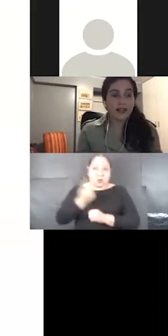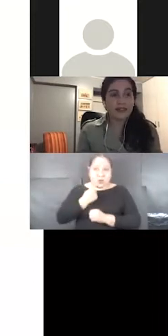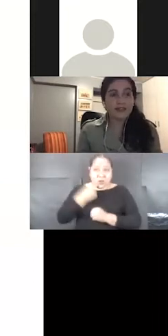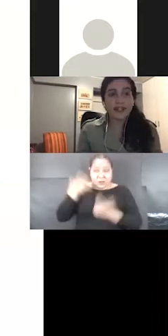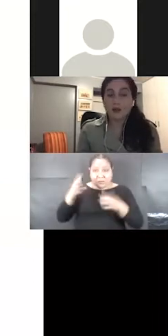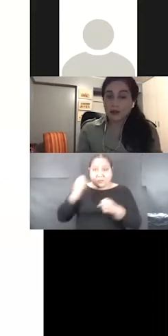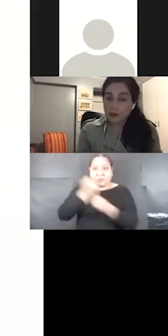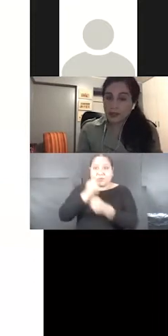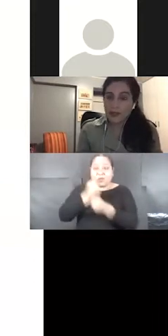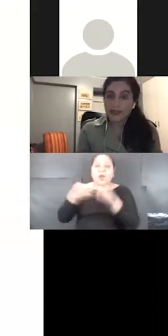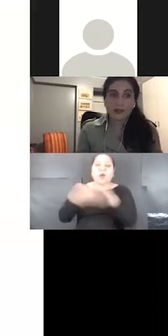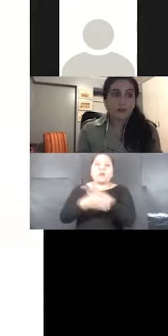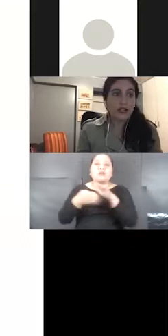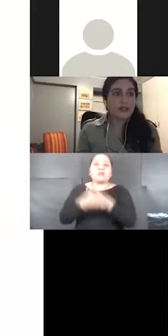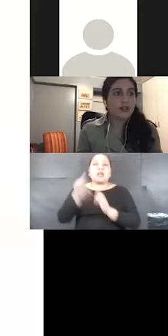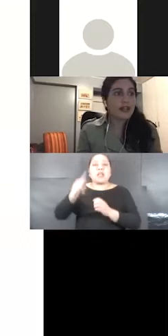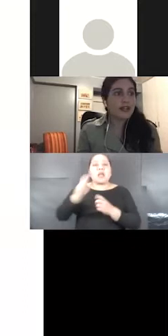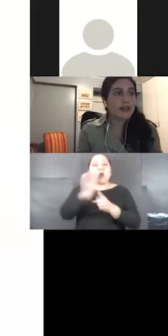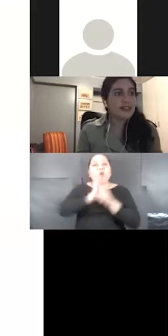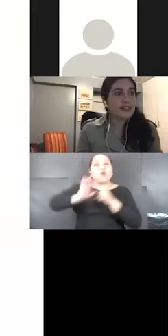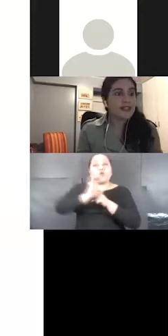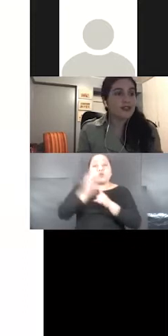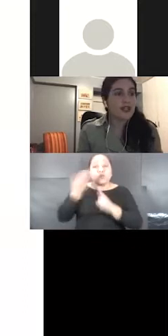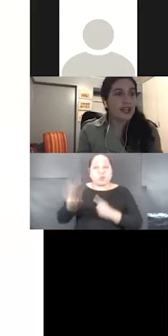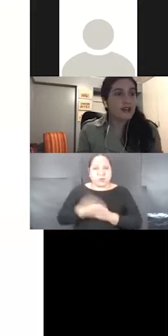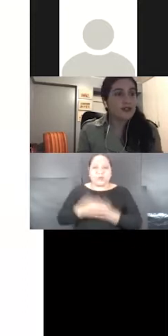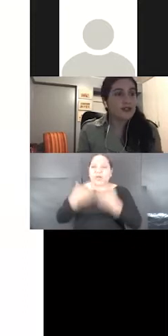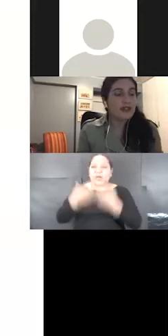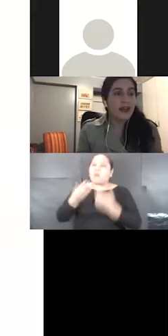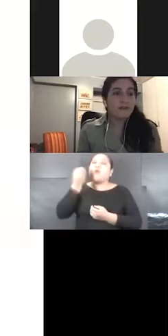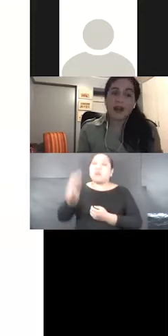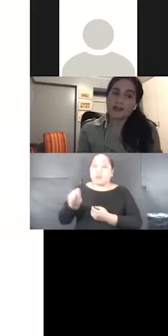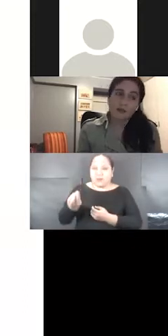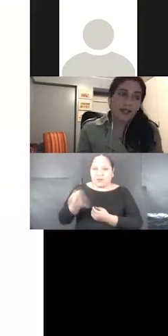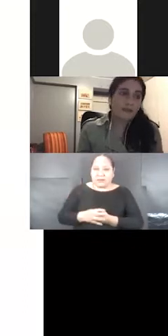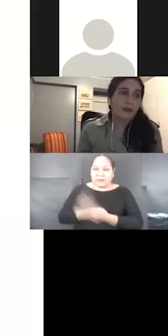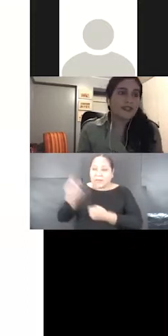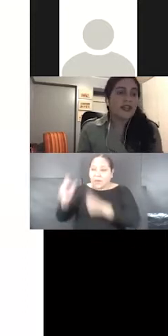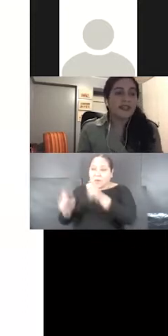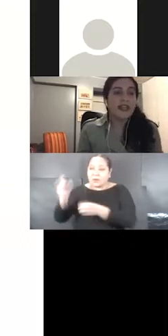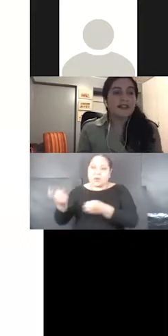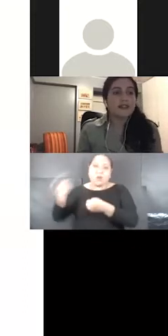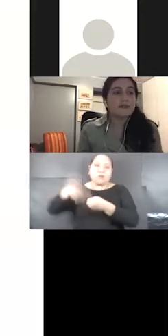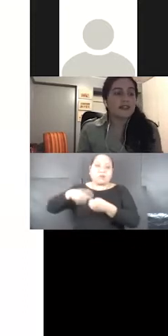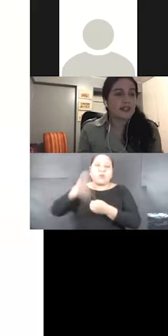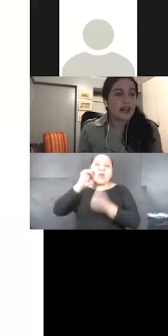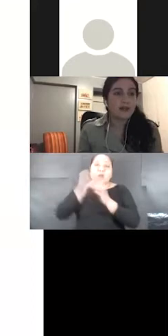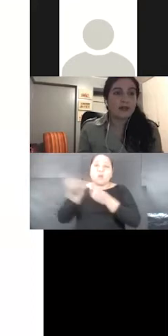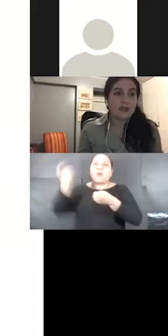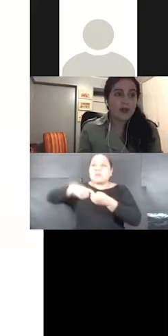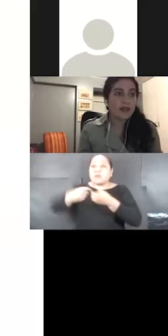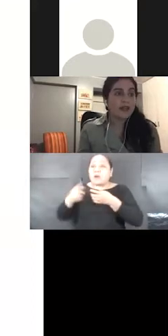también accesible la cultura a esta comunidad sorda, gracias a que sus aliados hacen, por ejemplo, visitas guiadas y